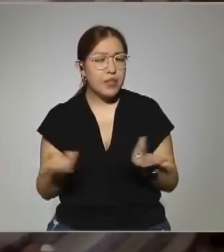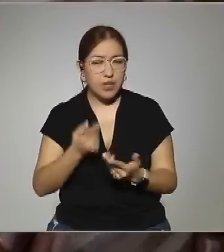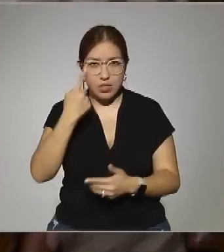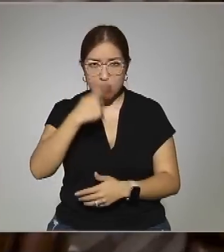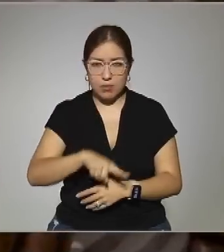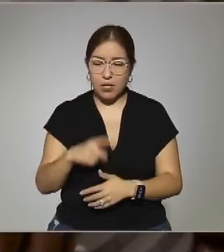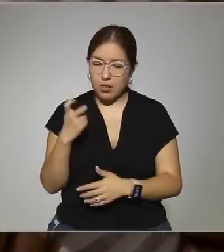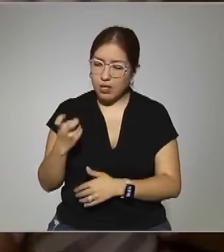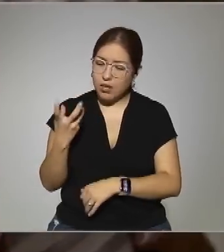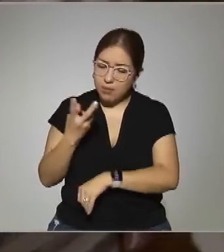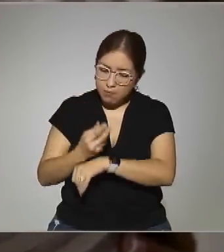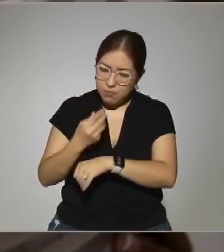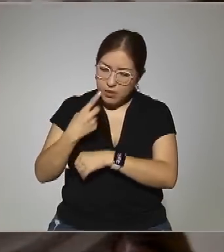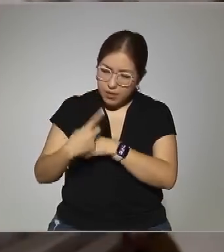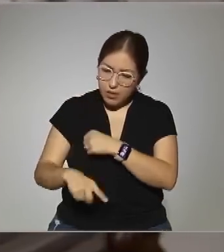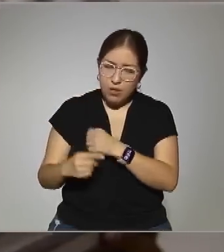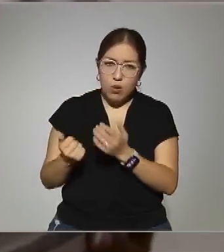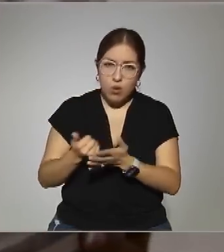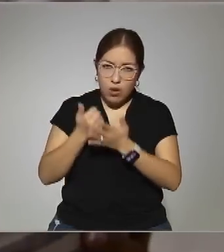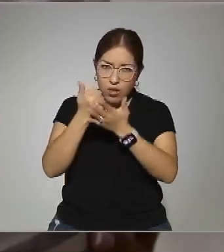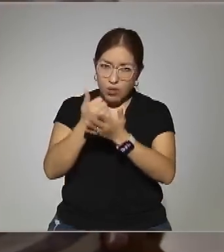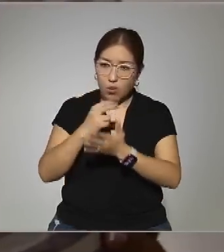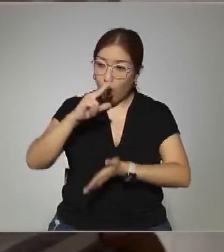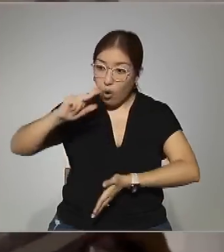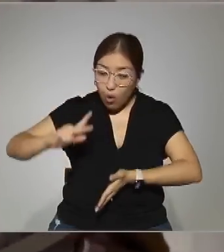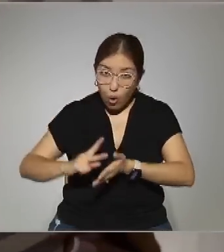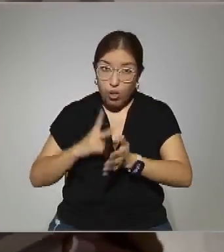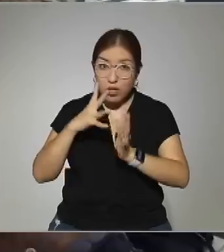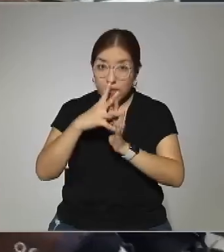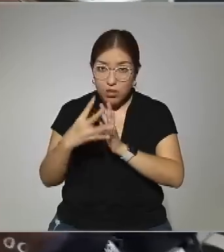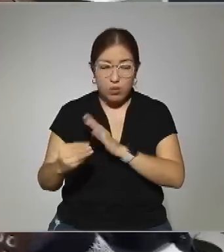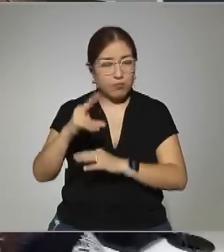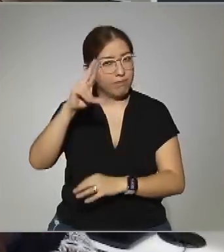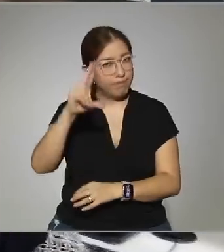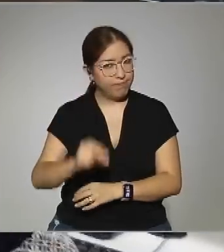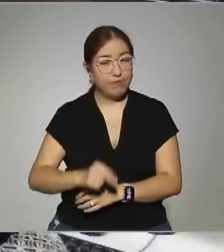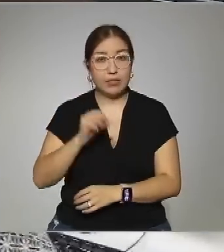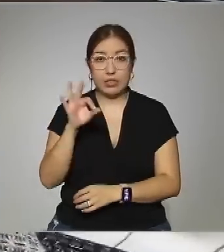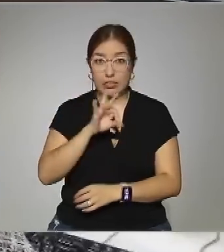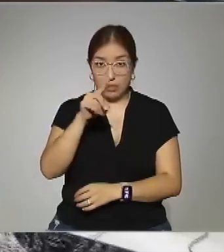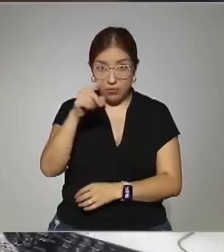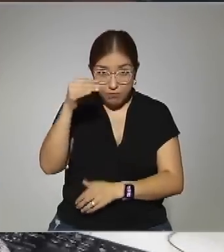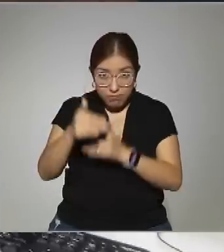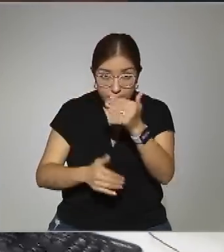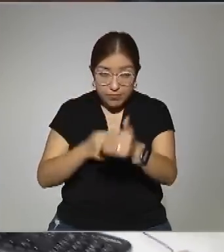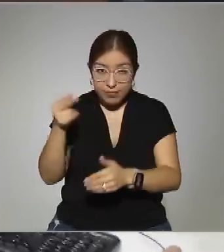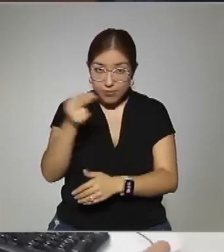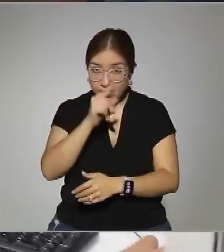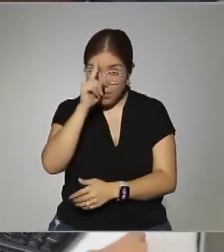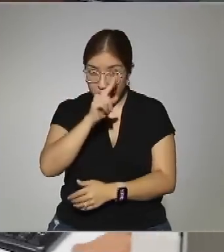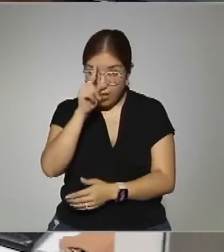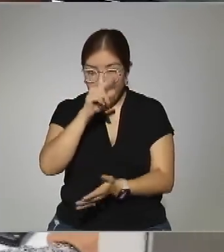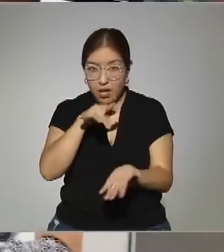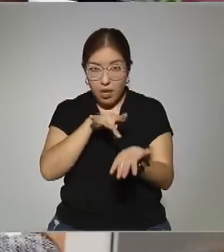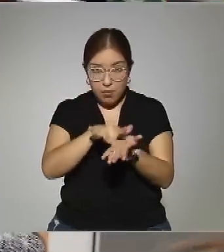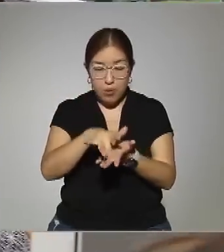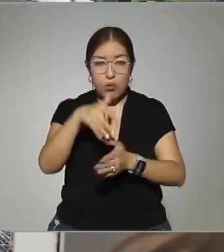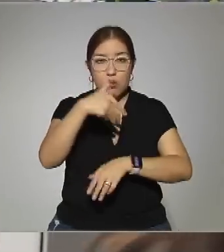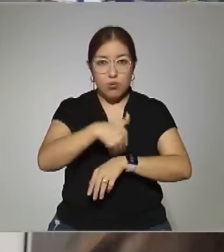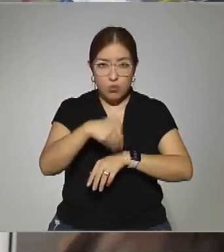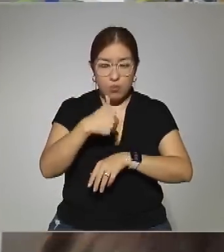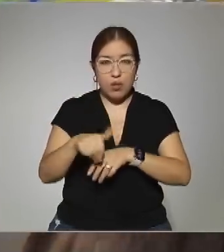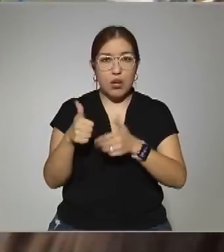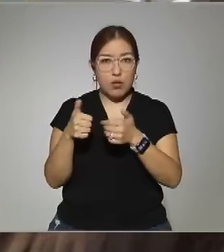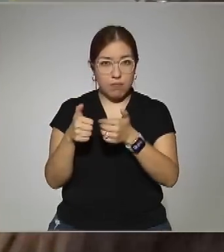subsanar ese daño y sobre todo no repetirlo. Si en el proceso necesitas orientación, en la línea de seguridad o chat de